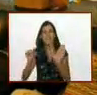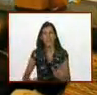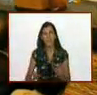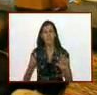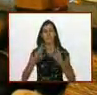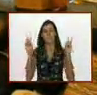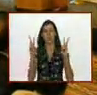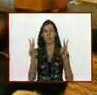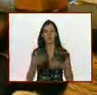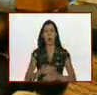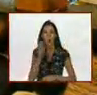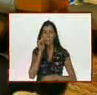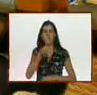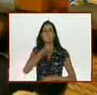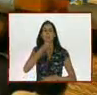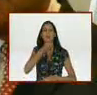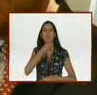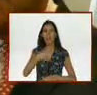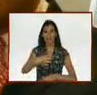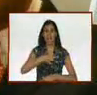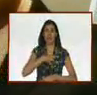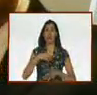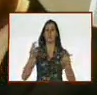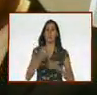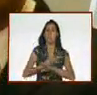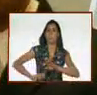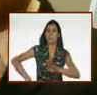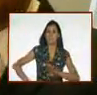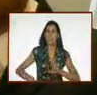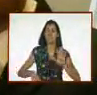la victoria del periodista Mauricio Funes como